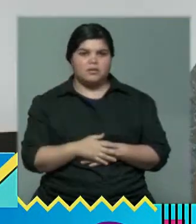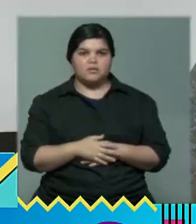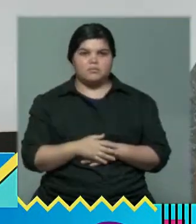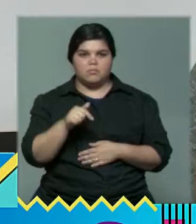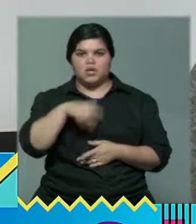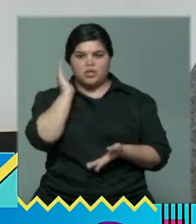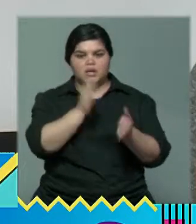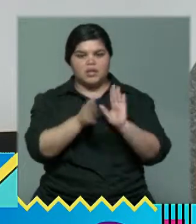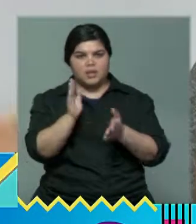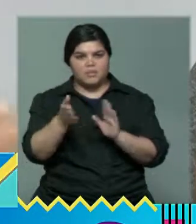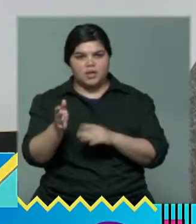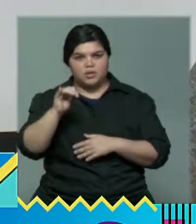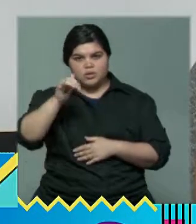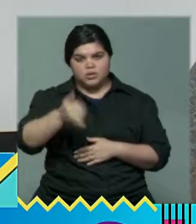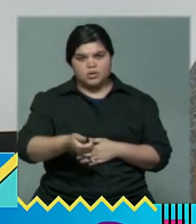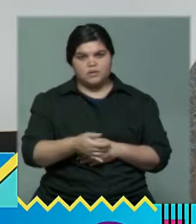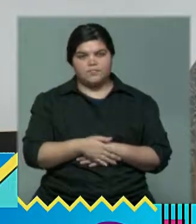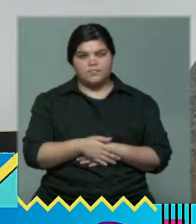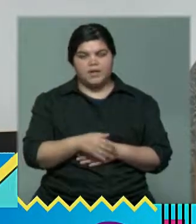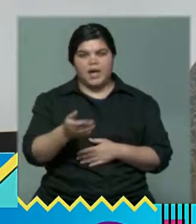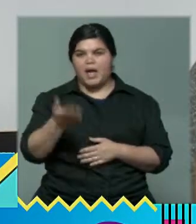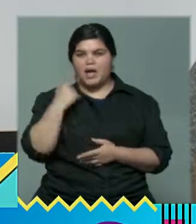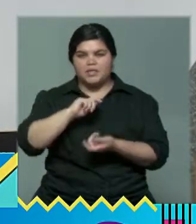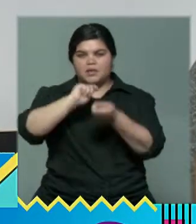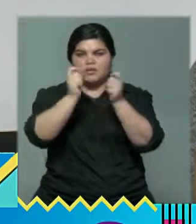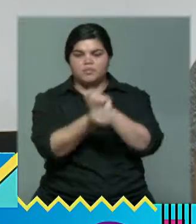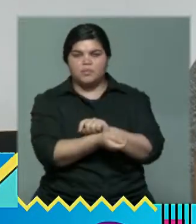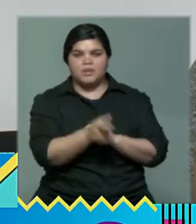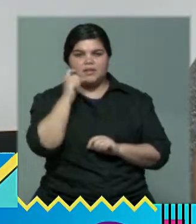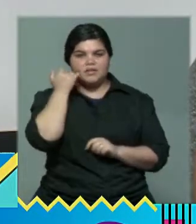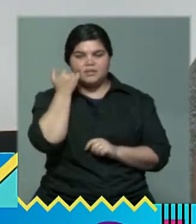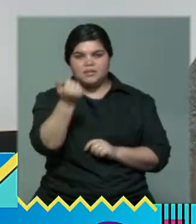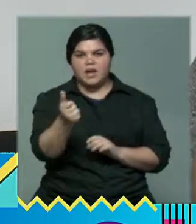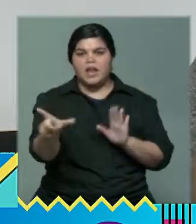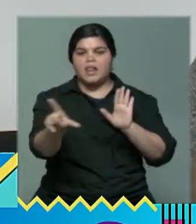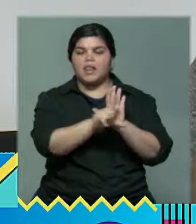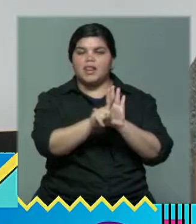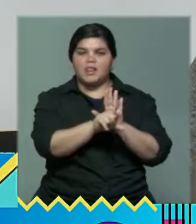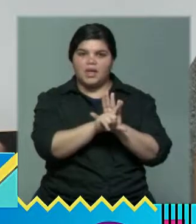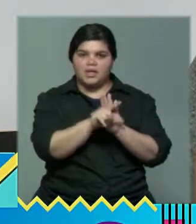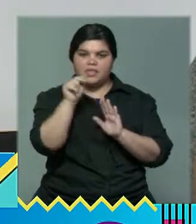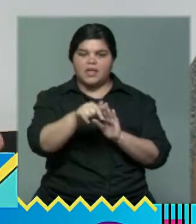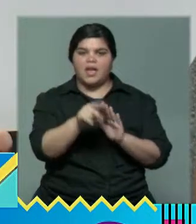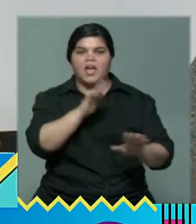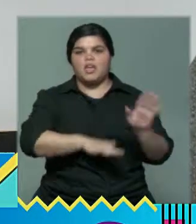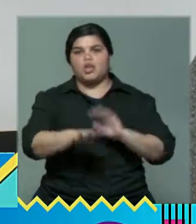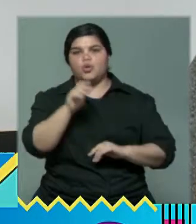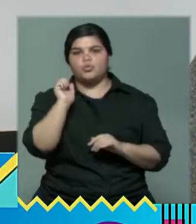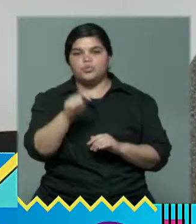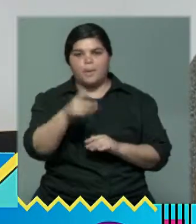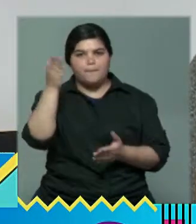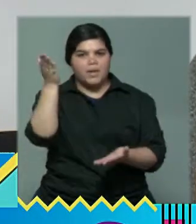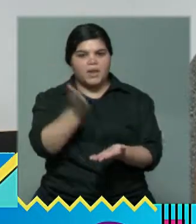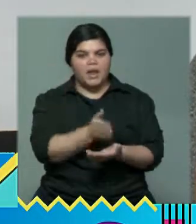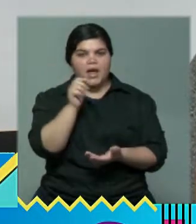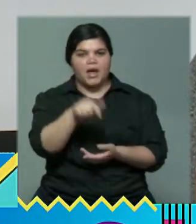tratamientos especiales. Se hizo una reforma muy importante a la ley de ejecución penal, en donde se introdujo algo que sí era importante en materia